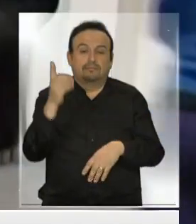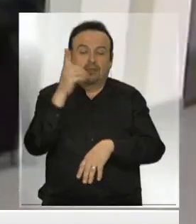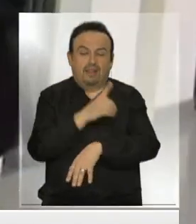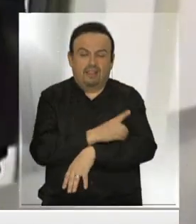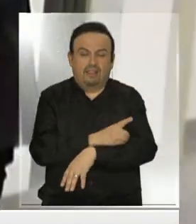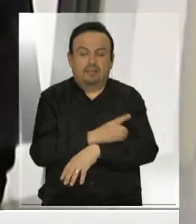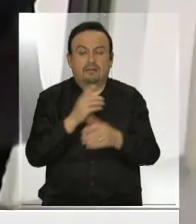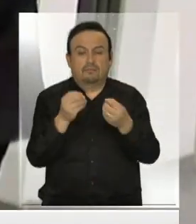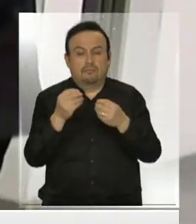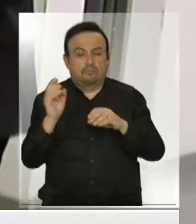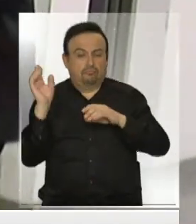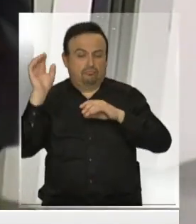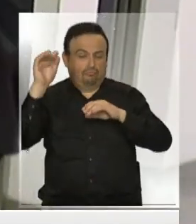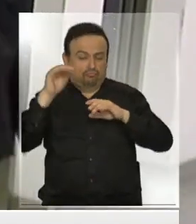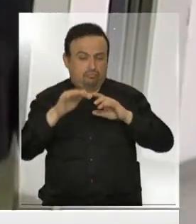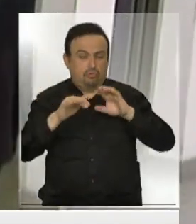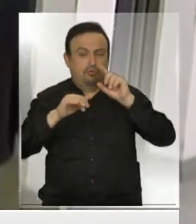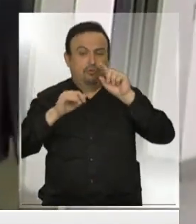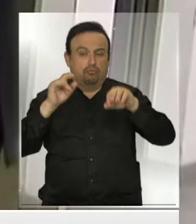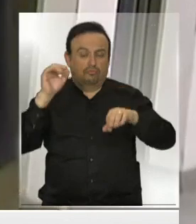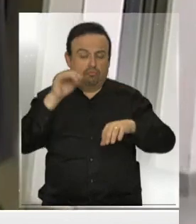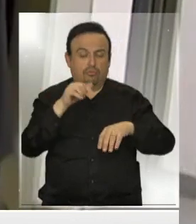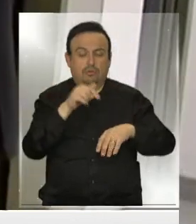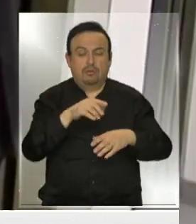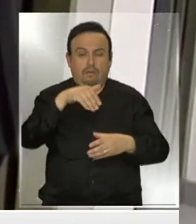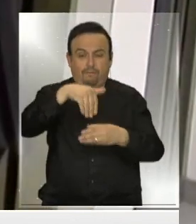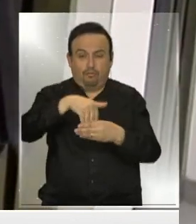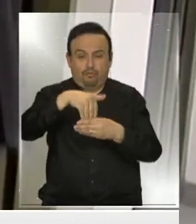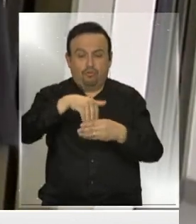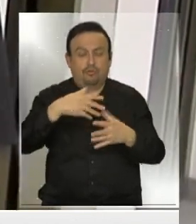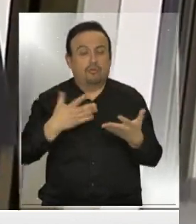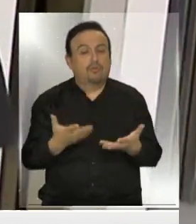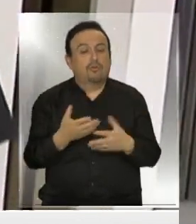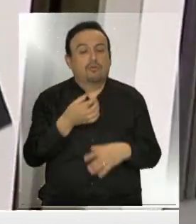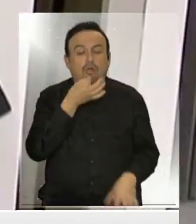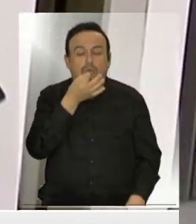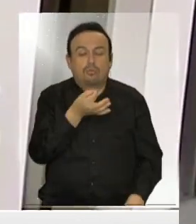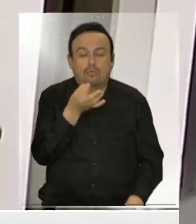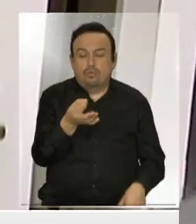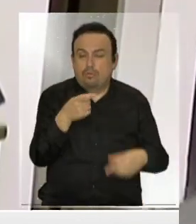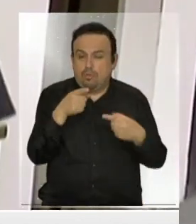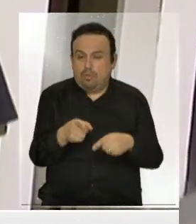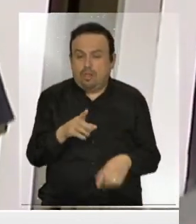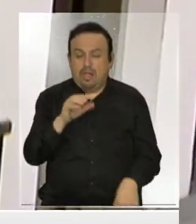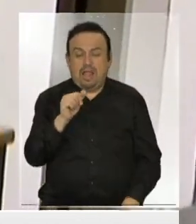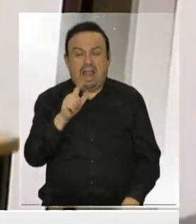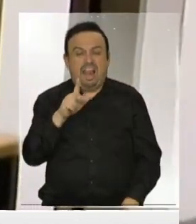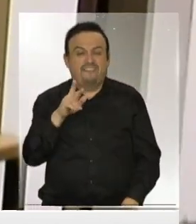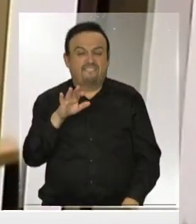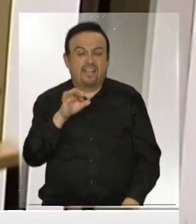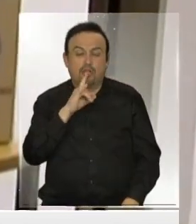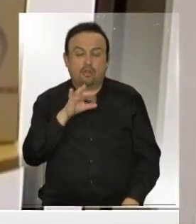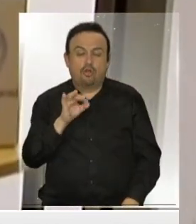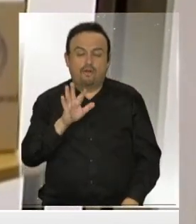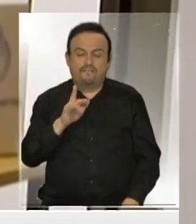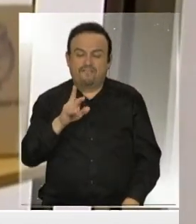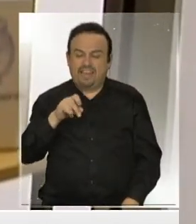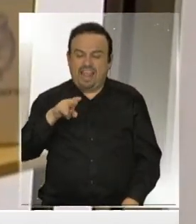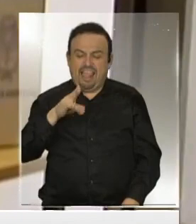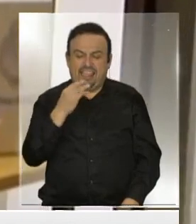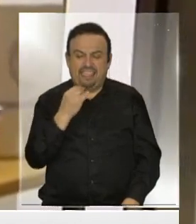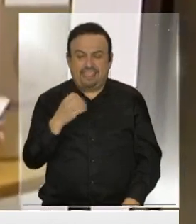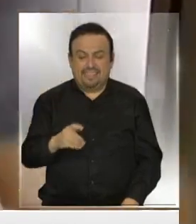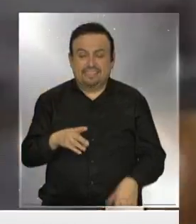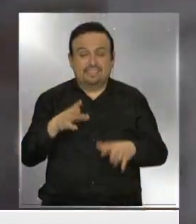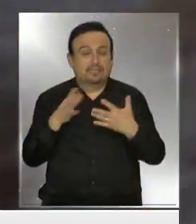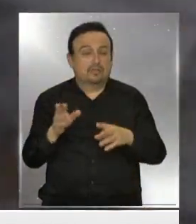jornada. Están llegando a votar, a reconocer su mesa y en cuanto a las declaraciones de Alberto Fernández, dijo que no podía responder